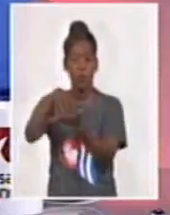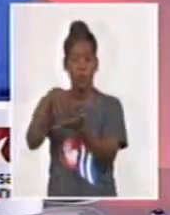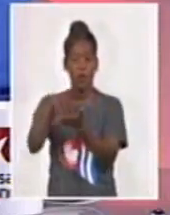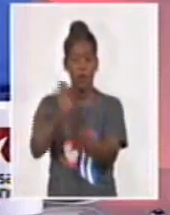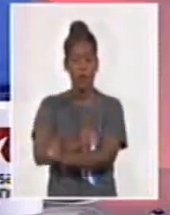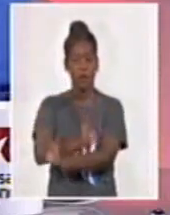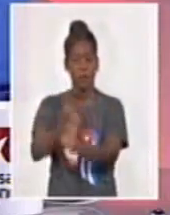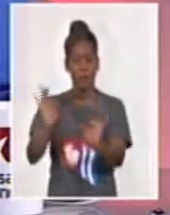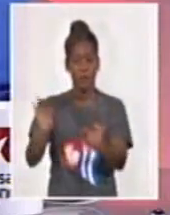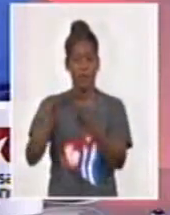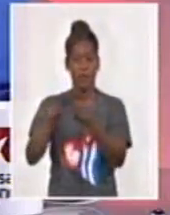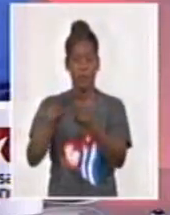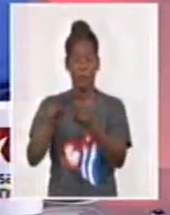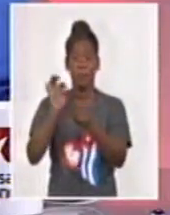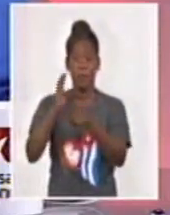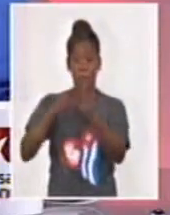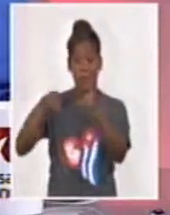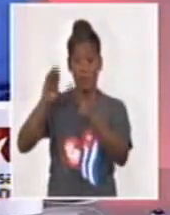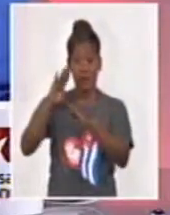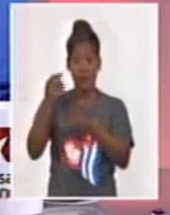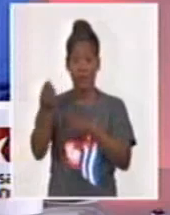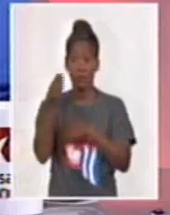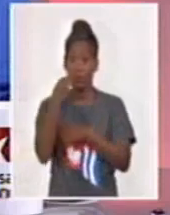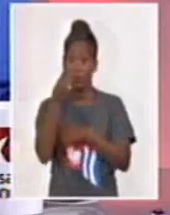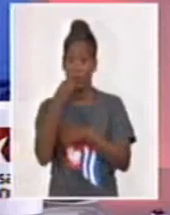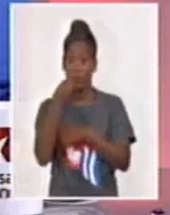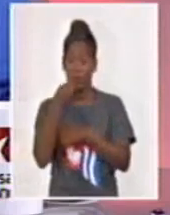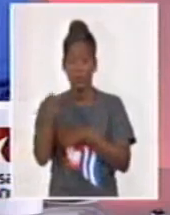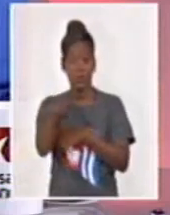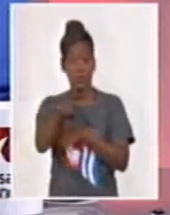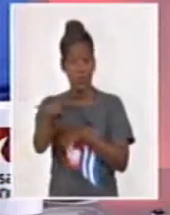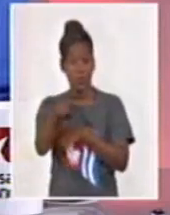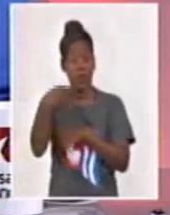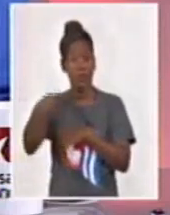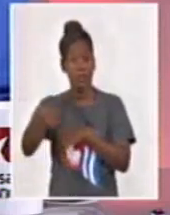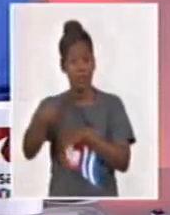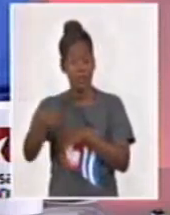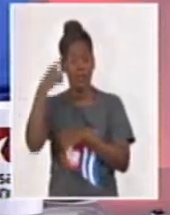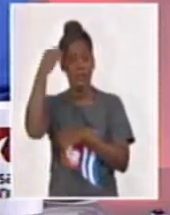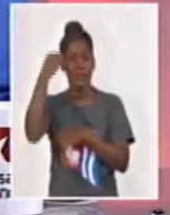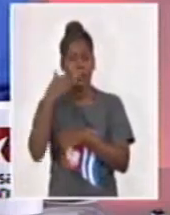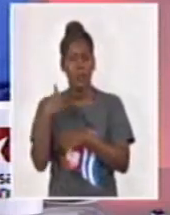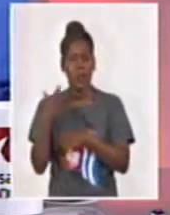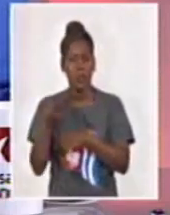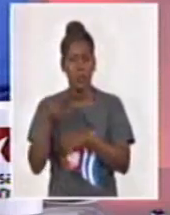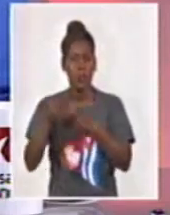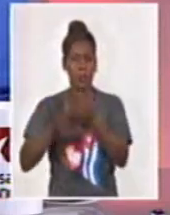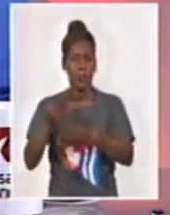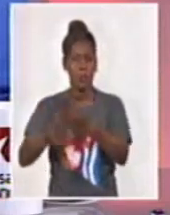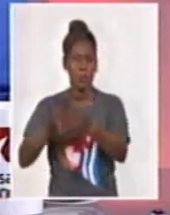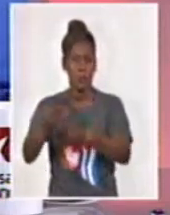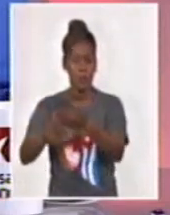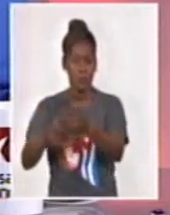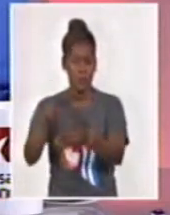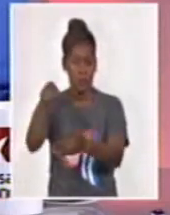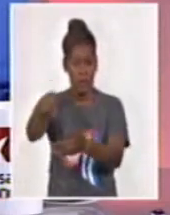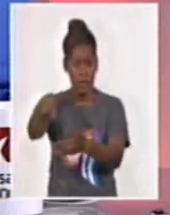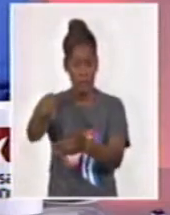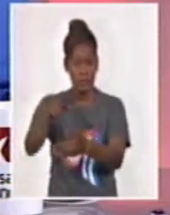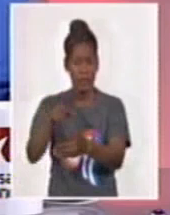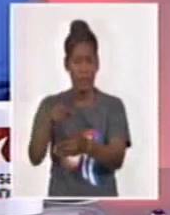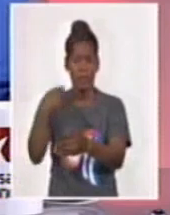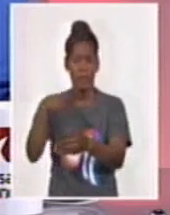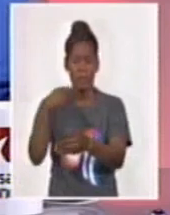del Ministerio de Comercio Interior y, por supuesto, todo lo que tiene que ver con estos temas. Ya ese proceso se ha estado llevando a cabo.